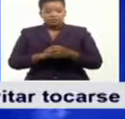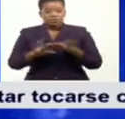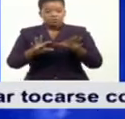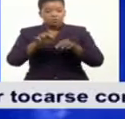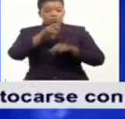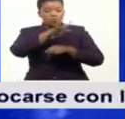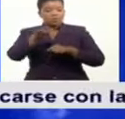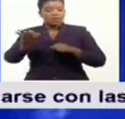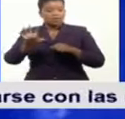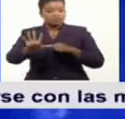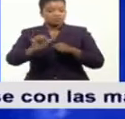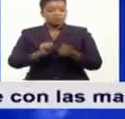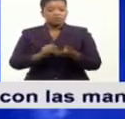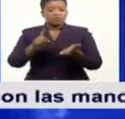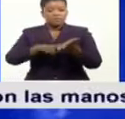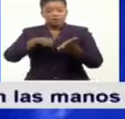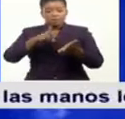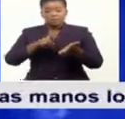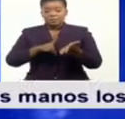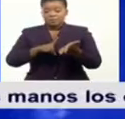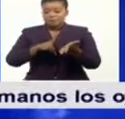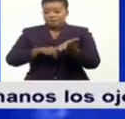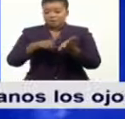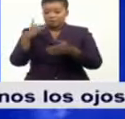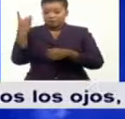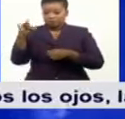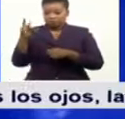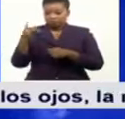Soriano 3 y Mella 1.